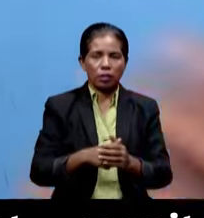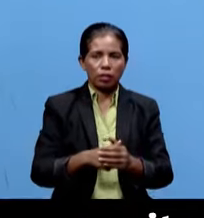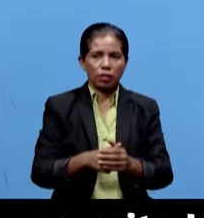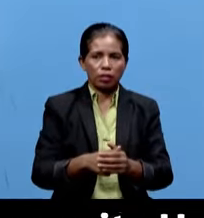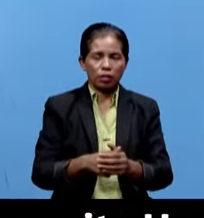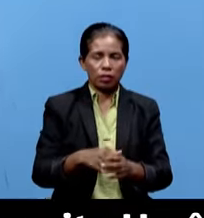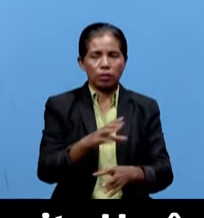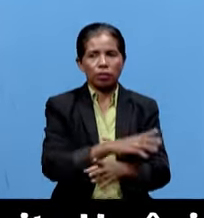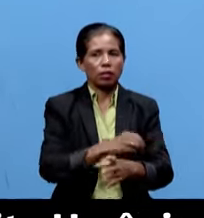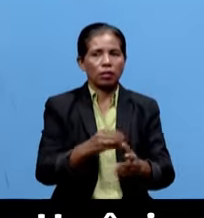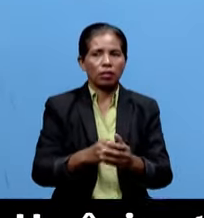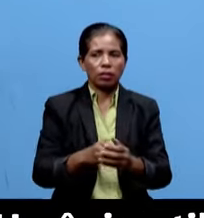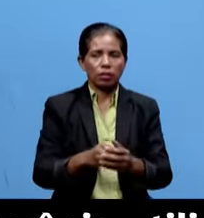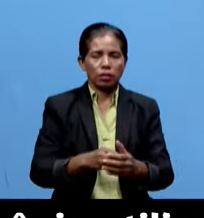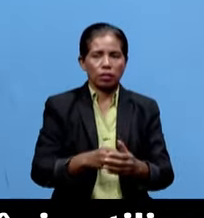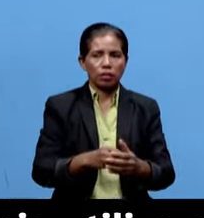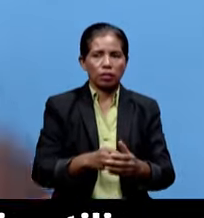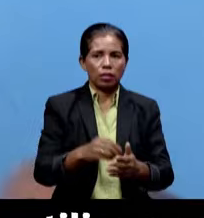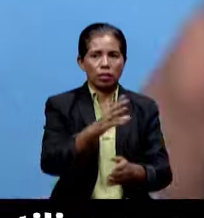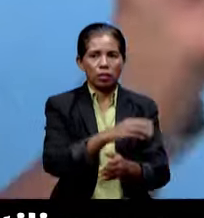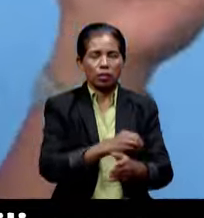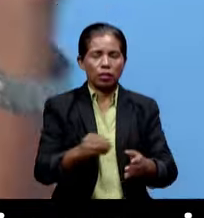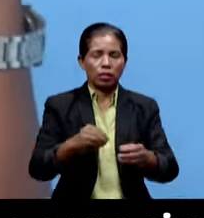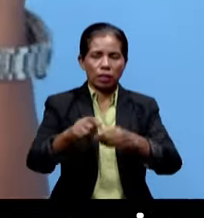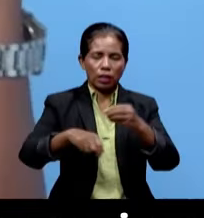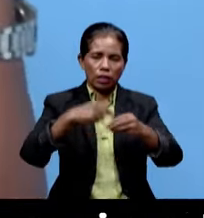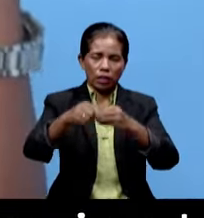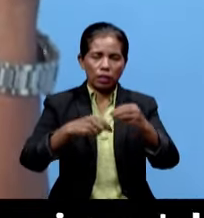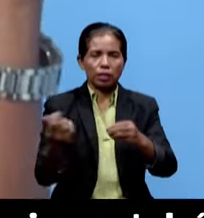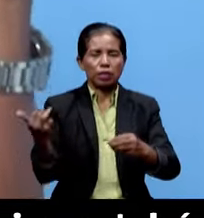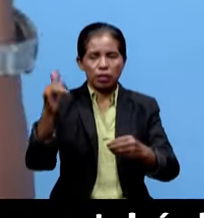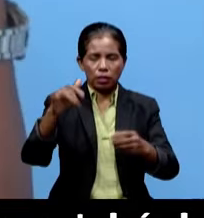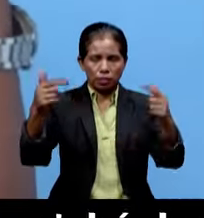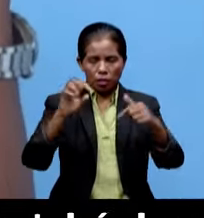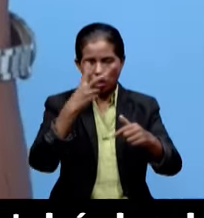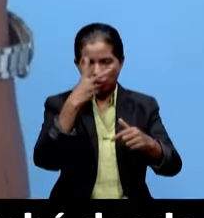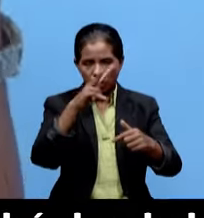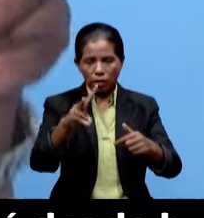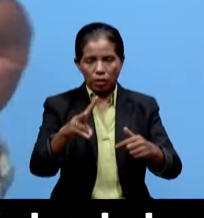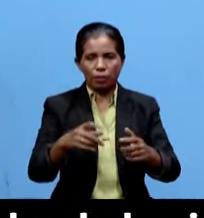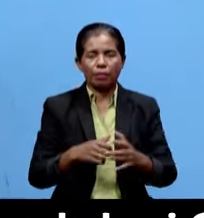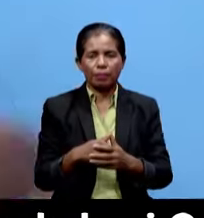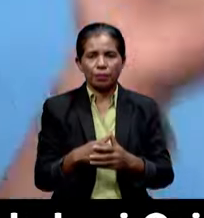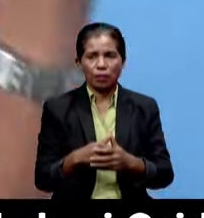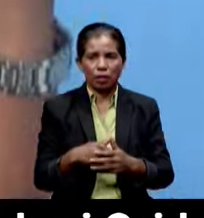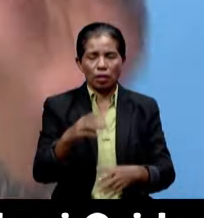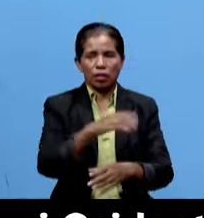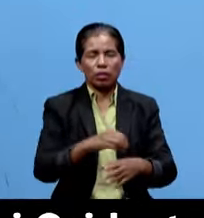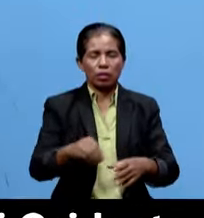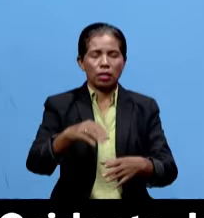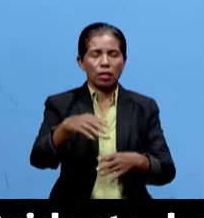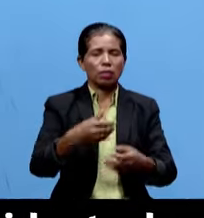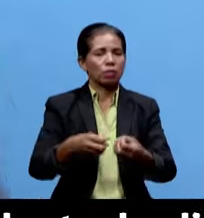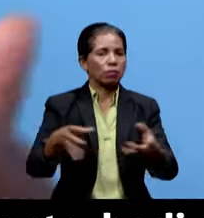sobo, sira kaya si fali, tabi ala fali naba. Aida fai nada wali baruwa mo sira mai hau hari hau mata sira tu sobo duni. Sobo mo sobo ito ane, sira usi kaila